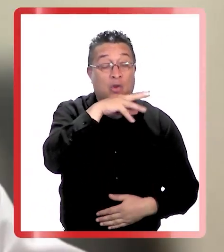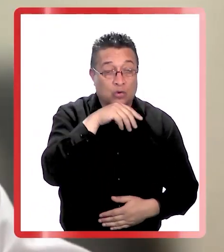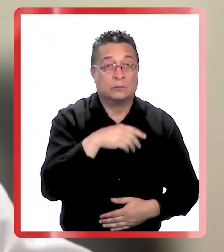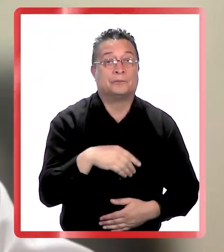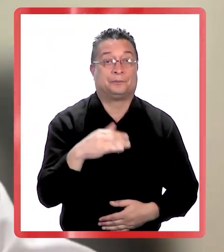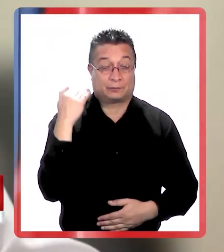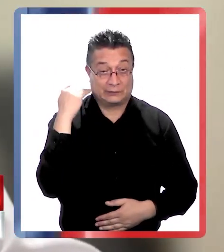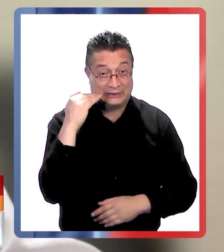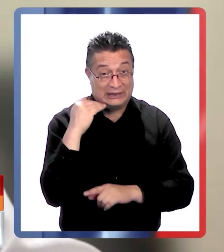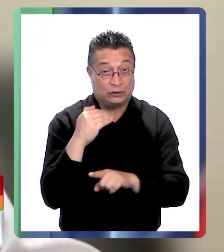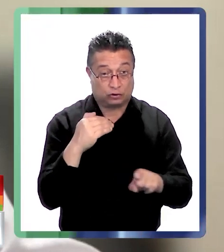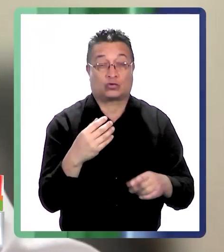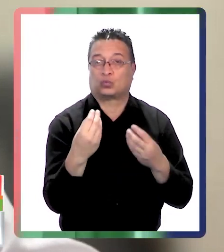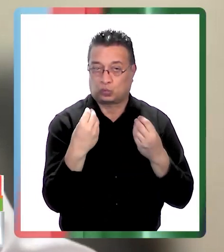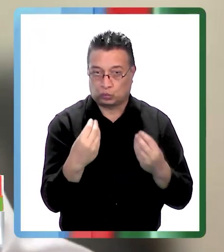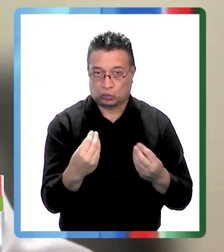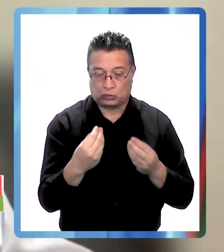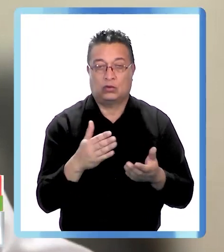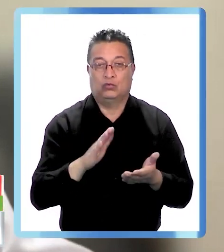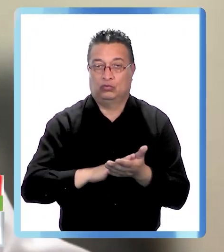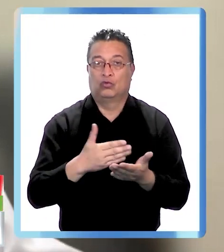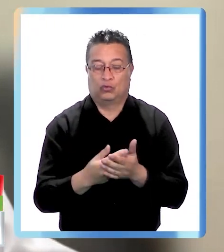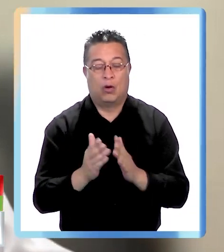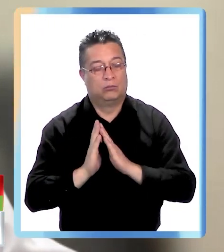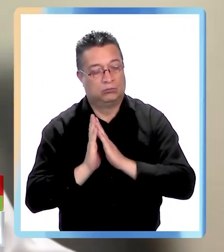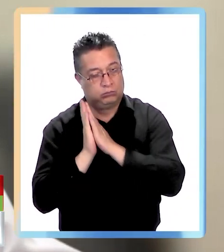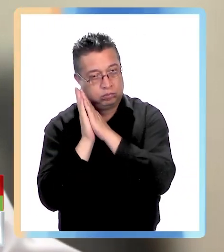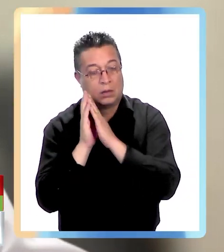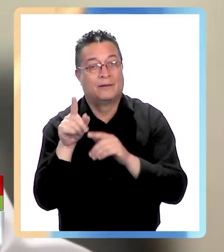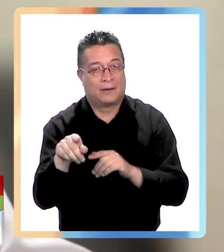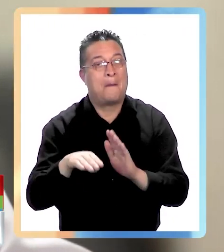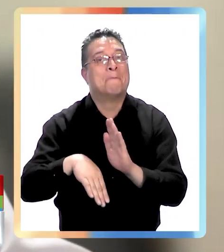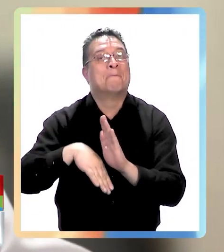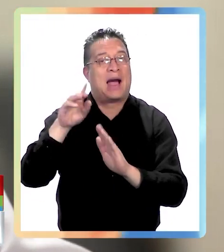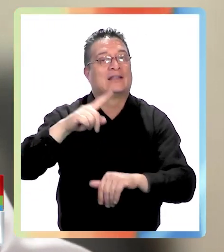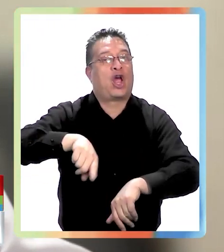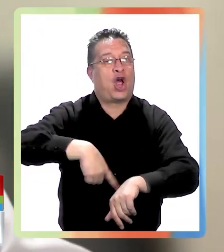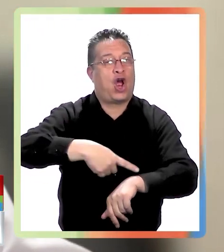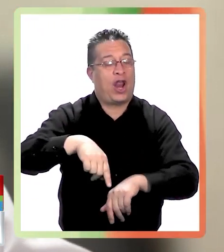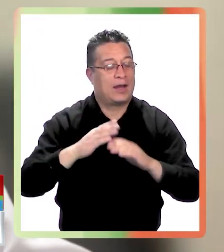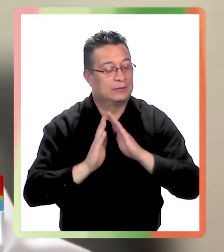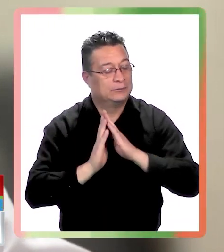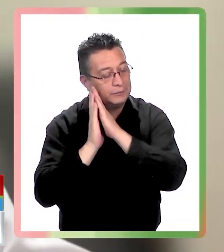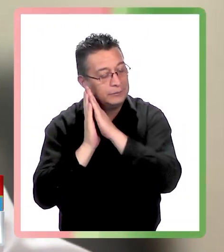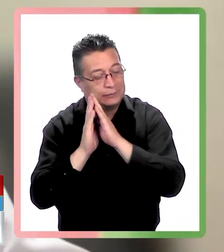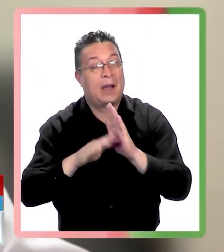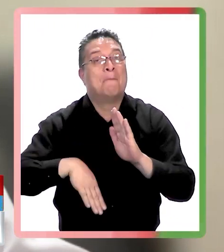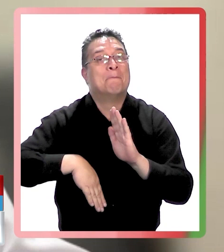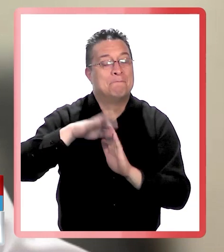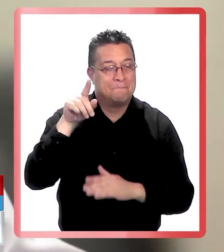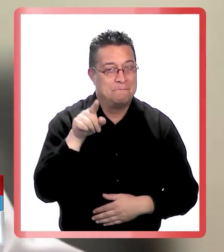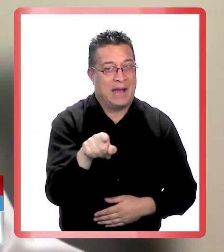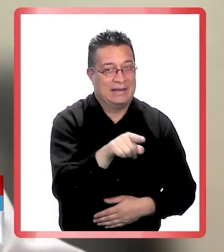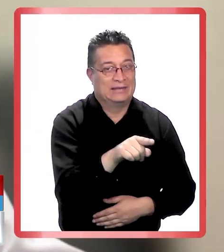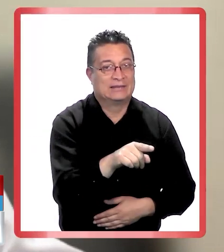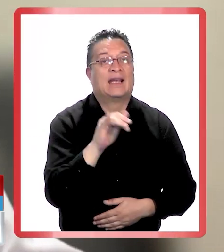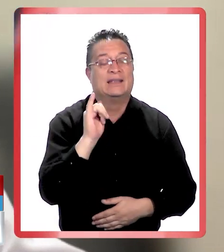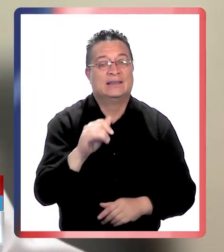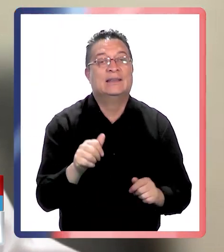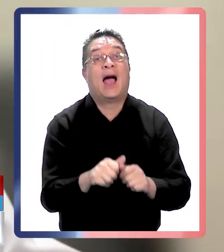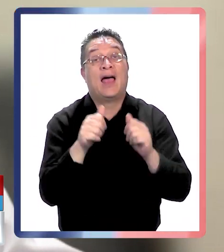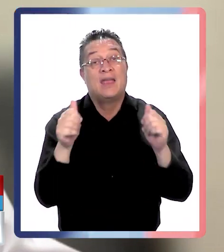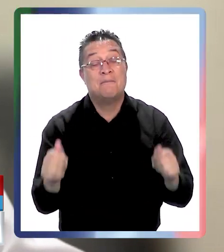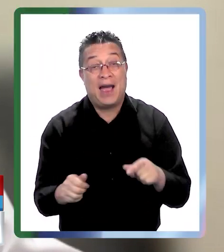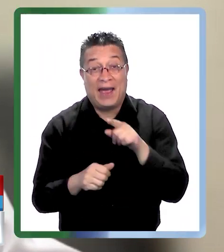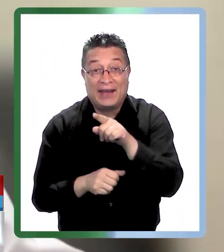los niños sí son muy recomendables las siestas porque tienen que dormir, como te digo, más horas durante el día, ¿ya? Y además